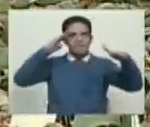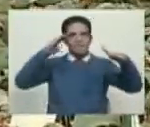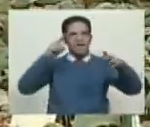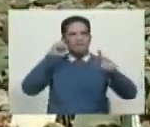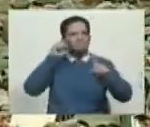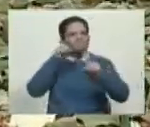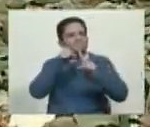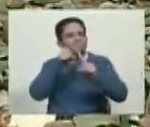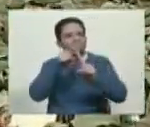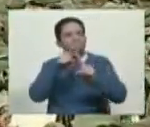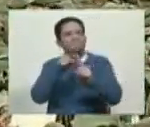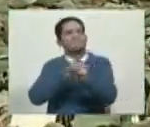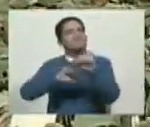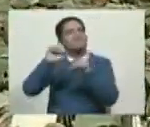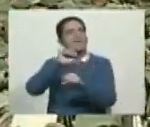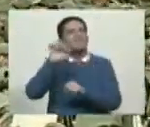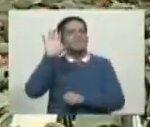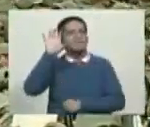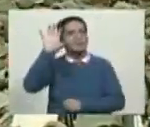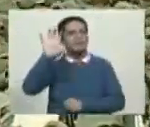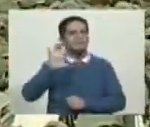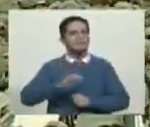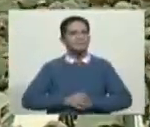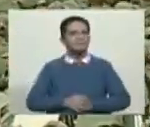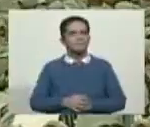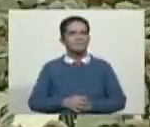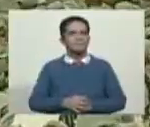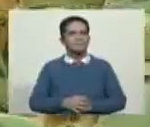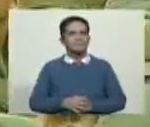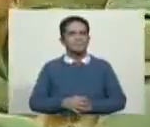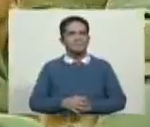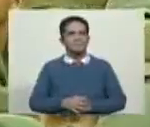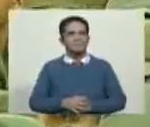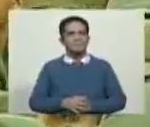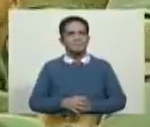República Bolivariana de Venezuela.